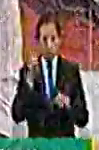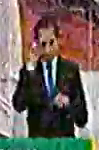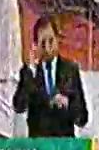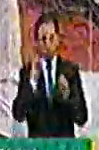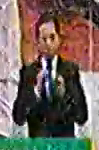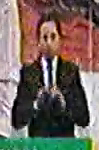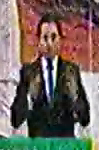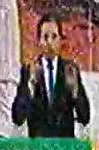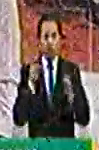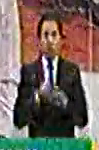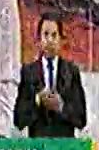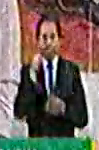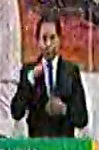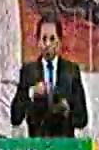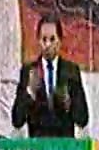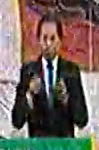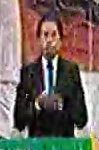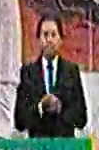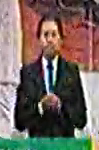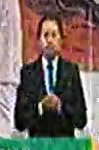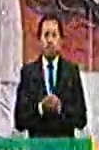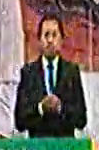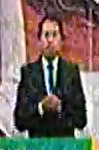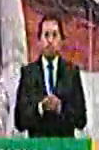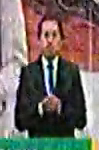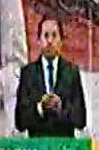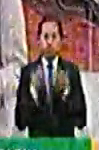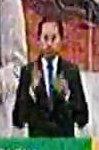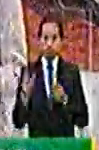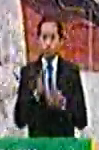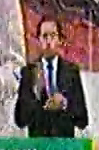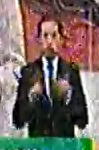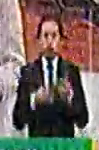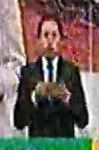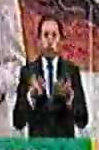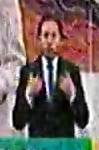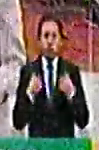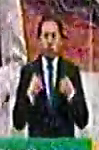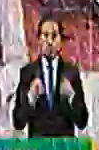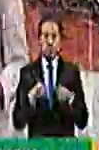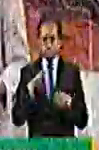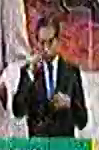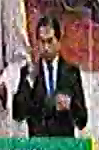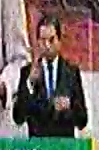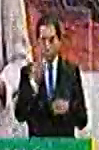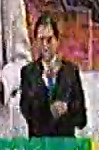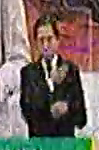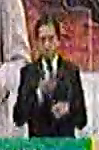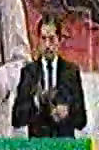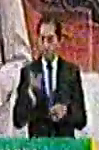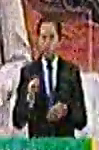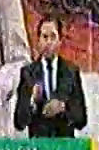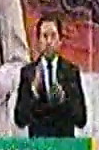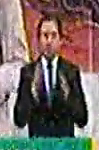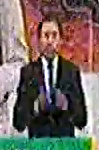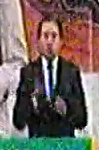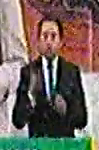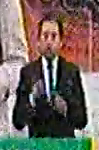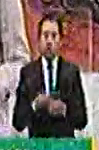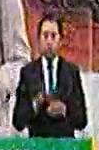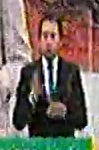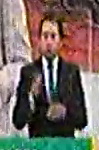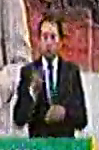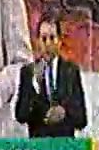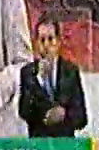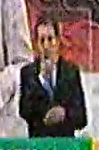Plurinacional de Bolivia, Adriana Salvatierra. Agradecemos, por supuesto, la presencia de nuestro hermano Álvaro García Linera, de nuestro hermano ministro de la